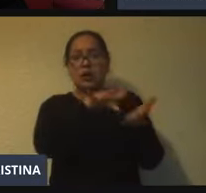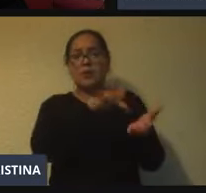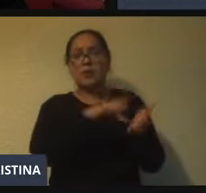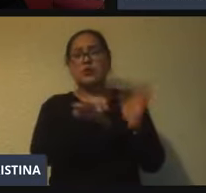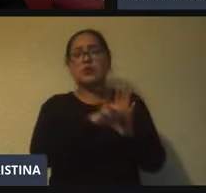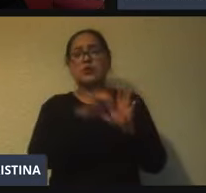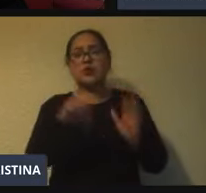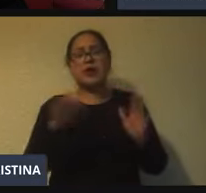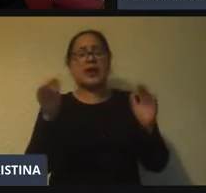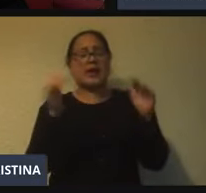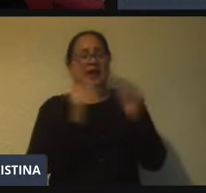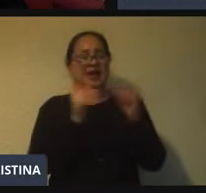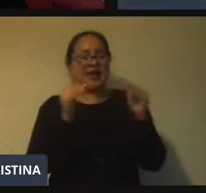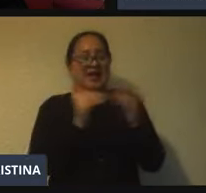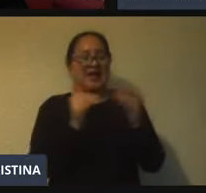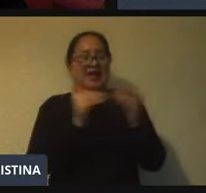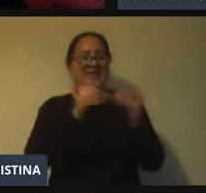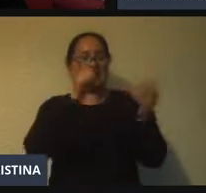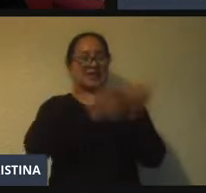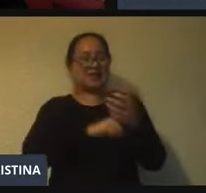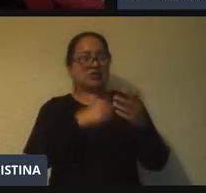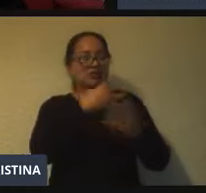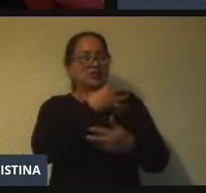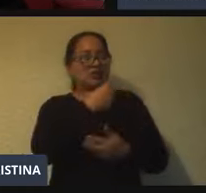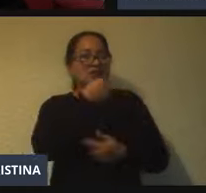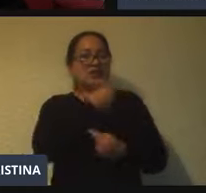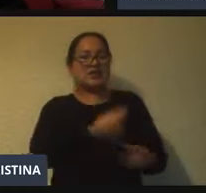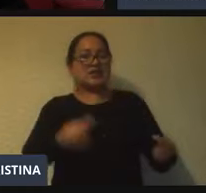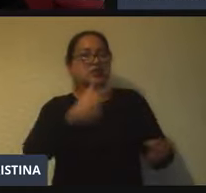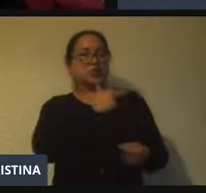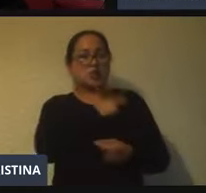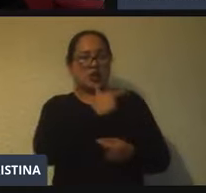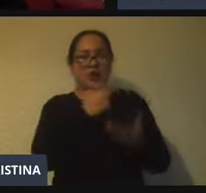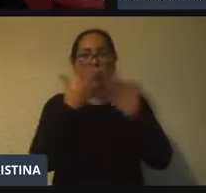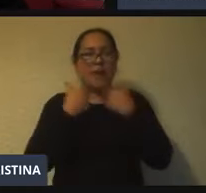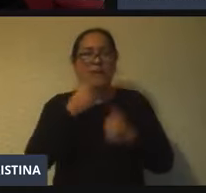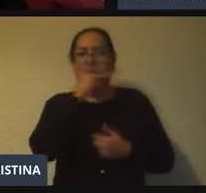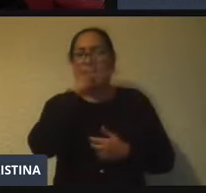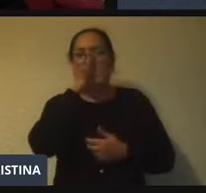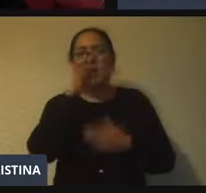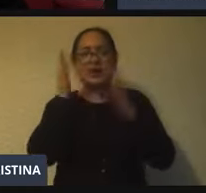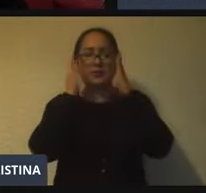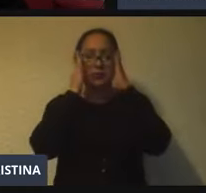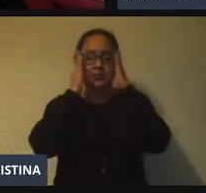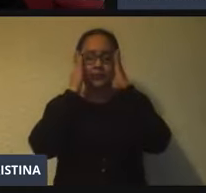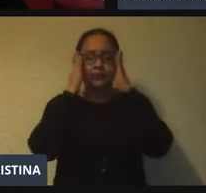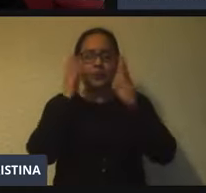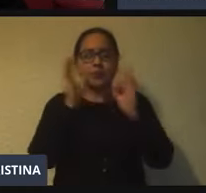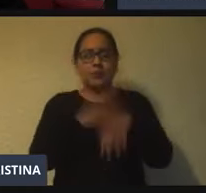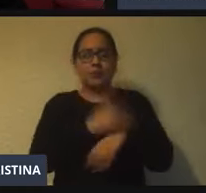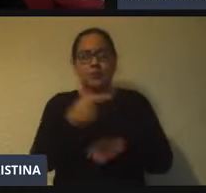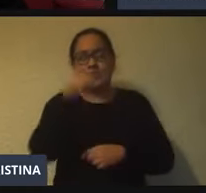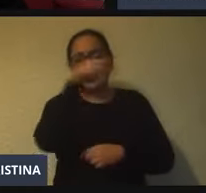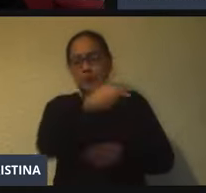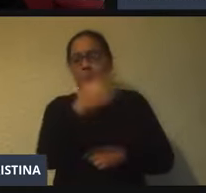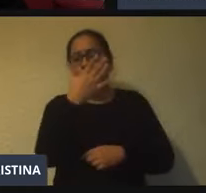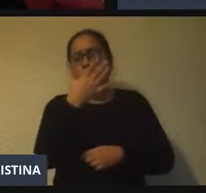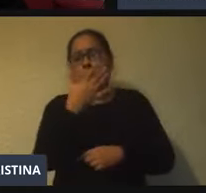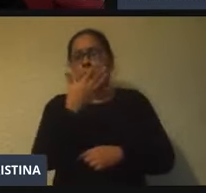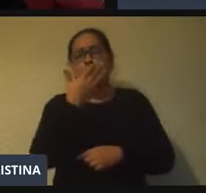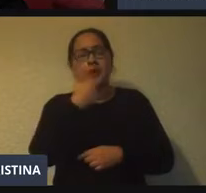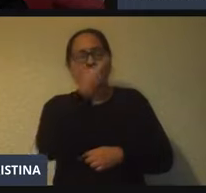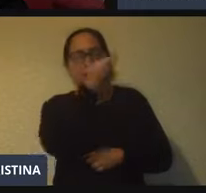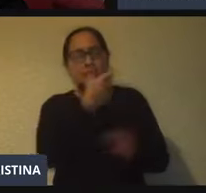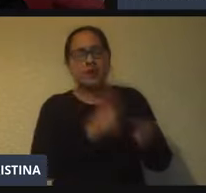las casas hogar, que ahorita están pasando por situaciones bien complicadas, porque no tienen recursos para los niños que están ahí, porque no